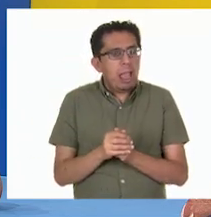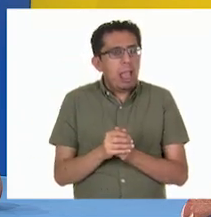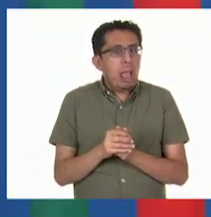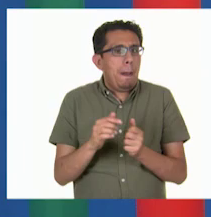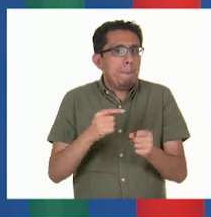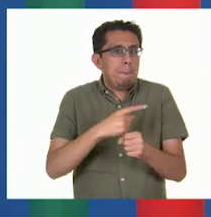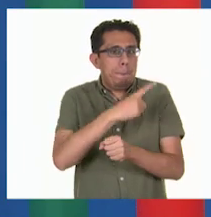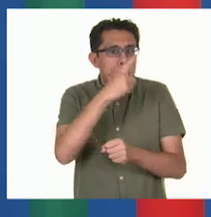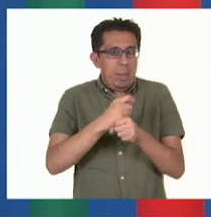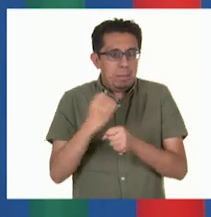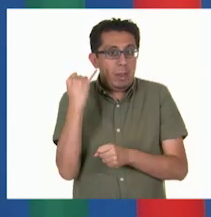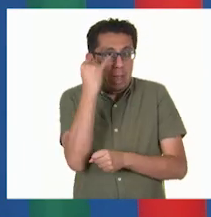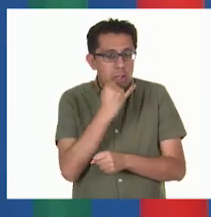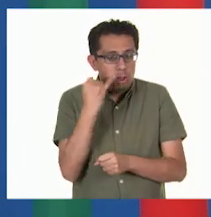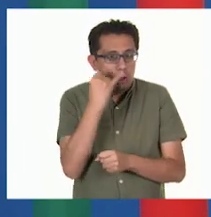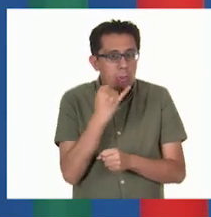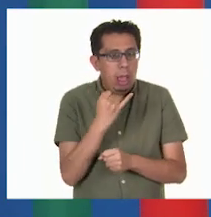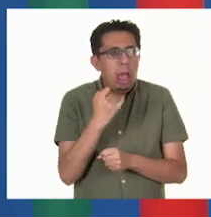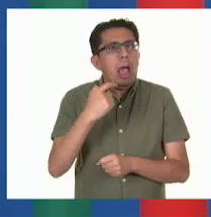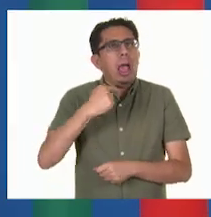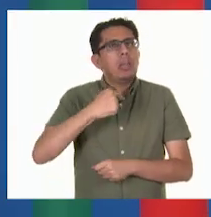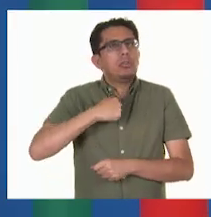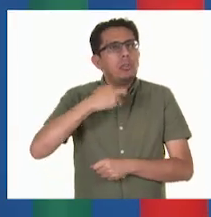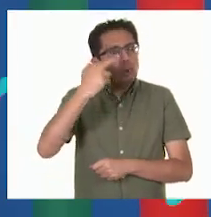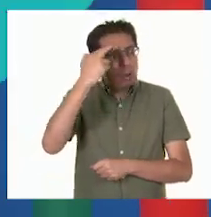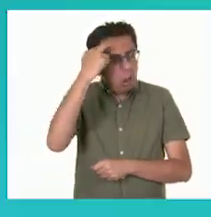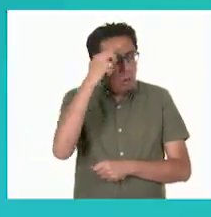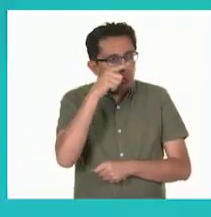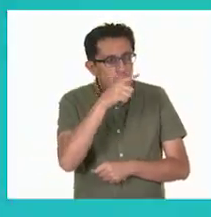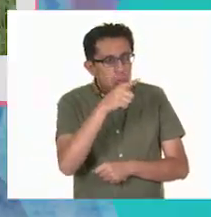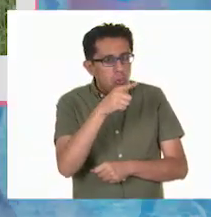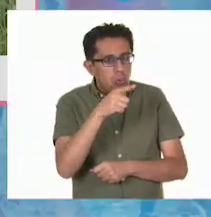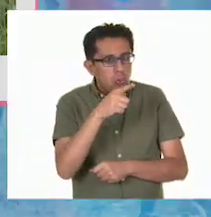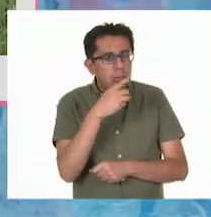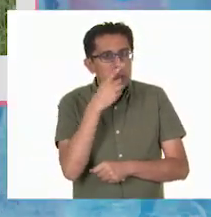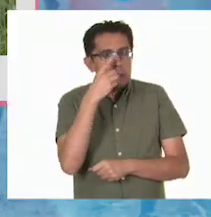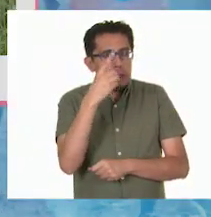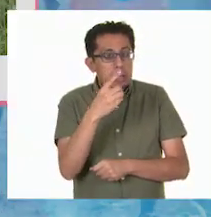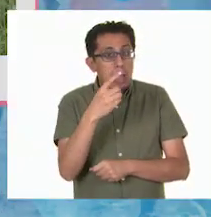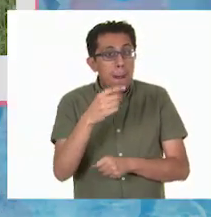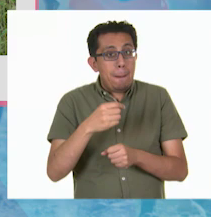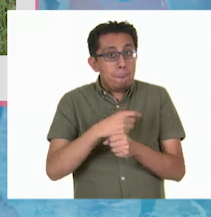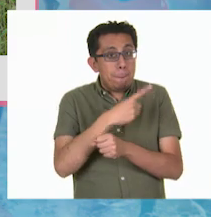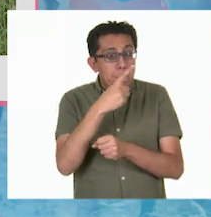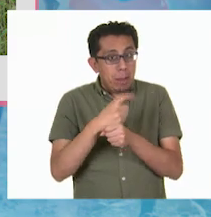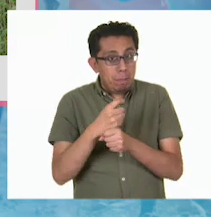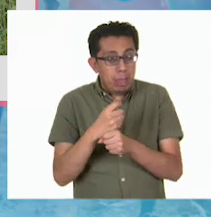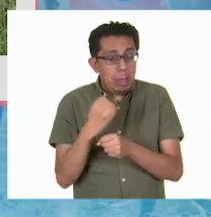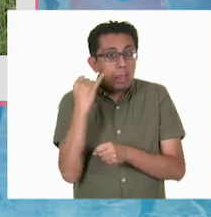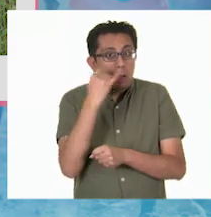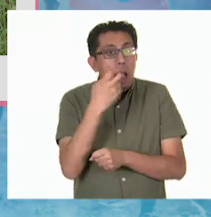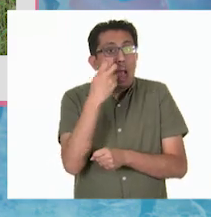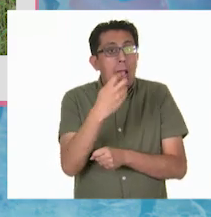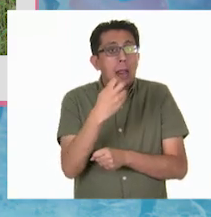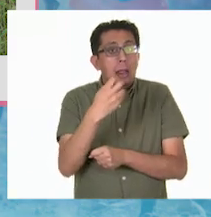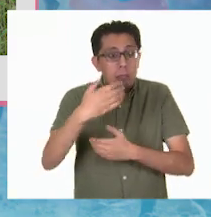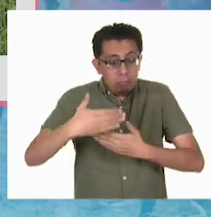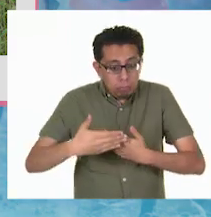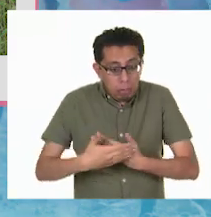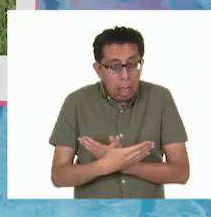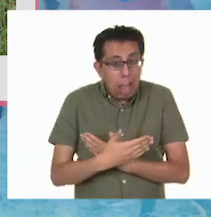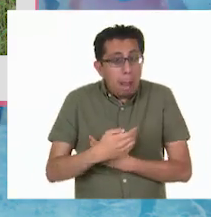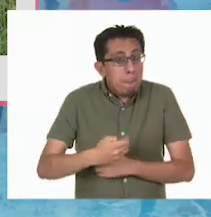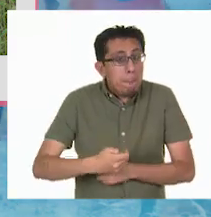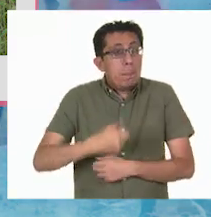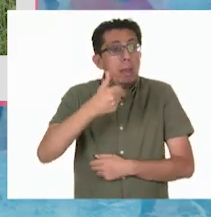materna? Recuerdo que usted mencionó que la lengua materna es la primera que adquirimos desde nuestro nacimiento. Es